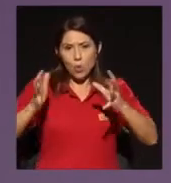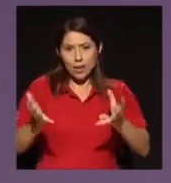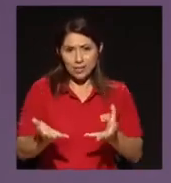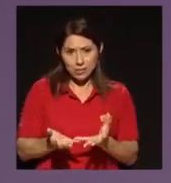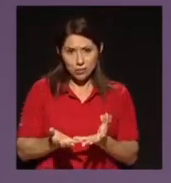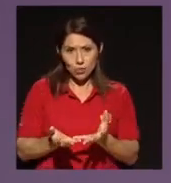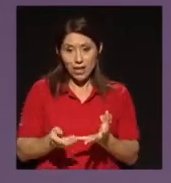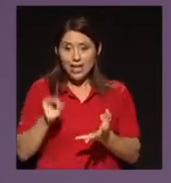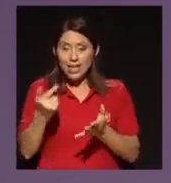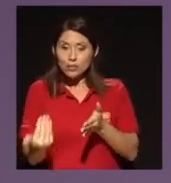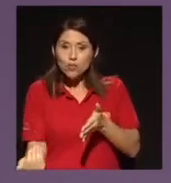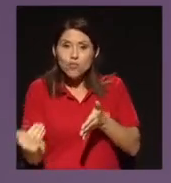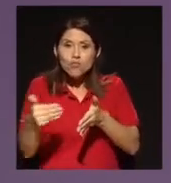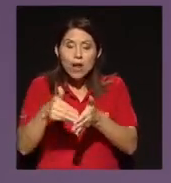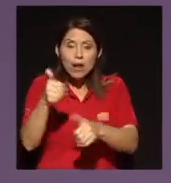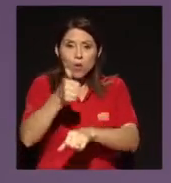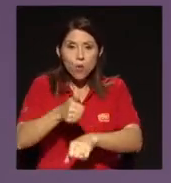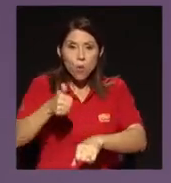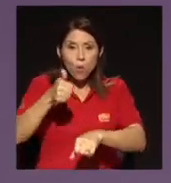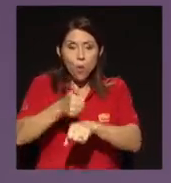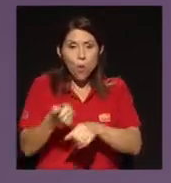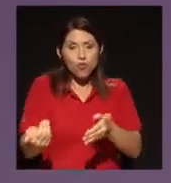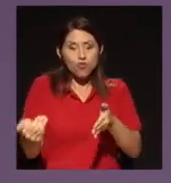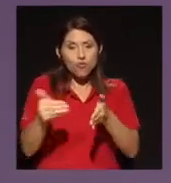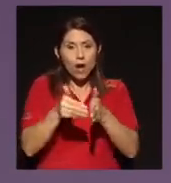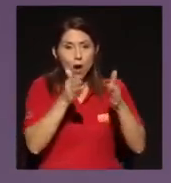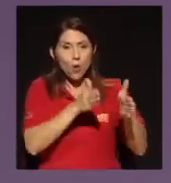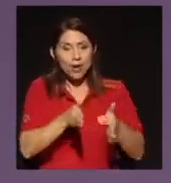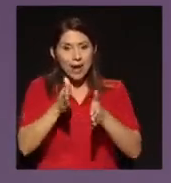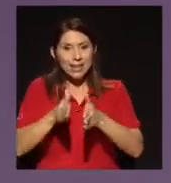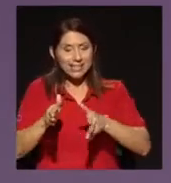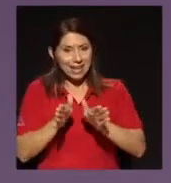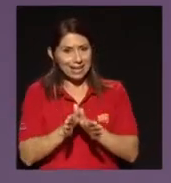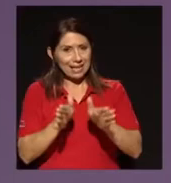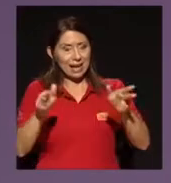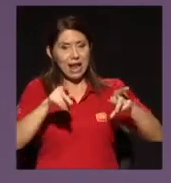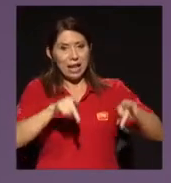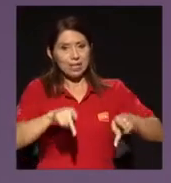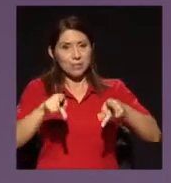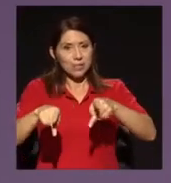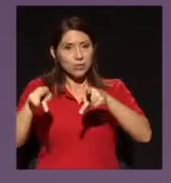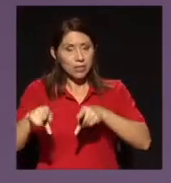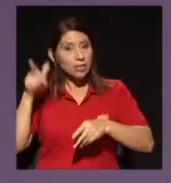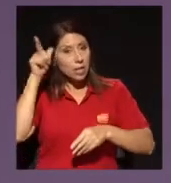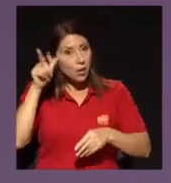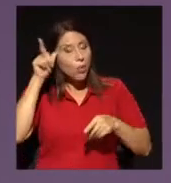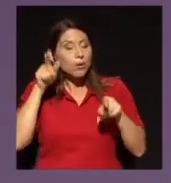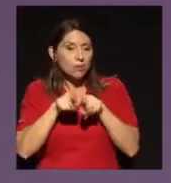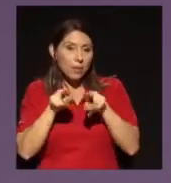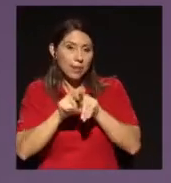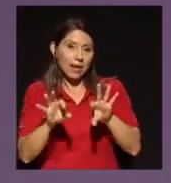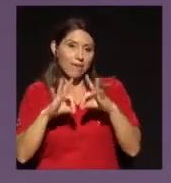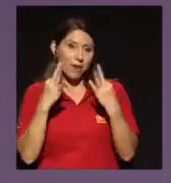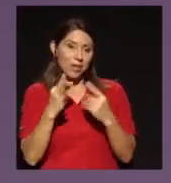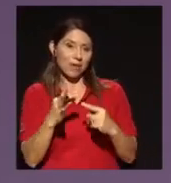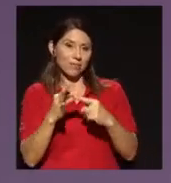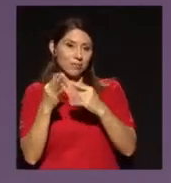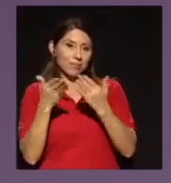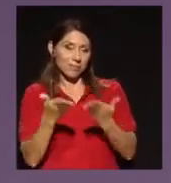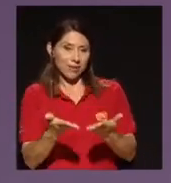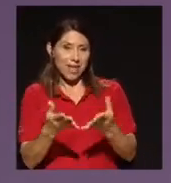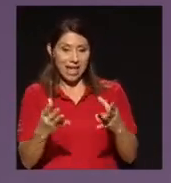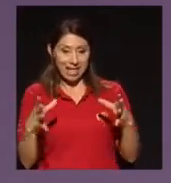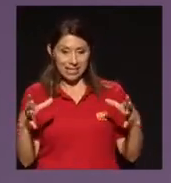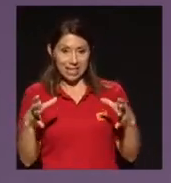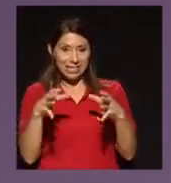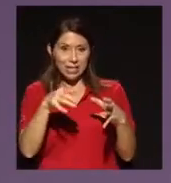recompone, reorganiza a las personas en general y, por supuesto, a la familia en particular, a esta institución de